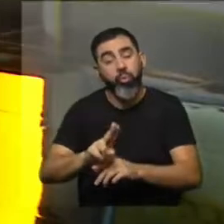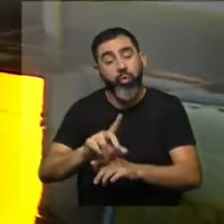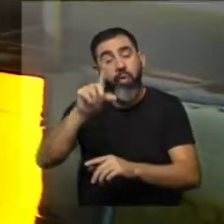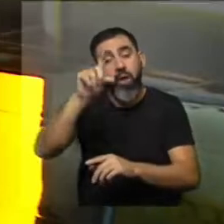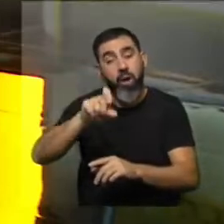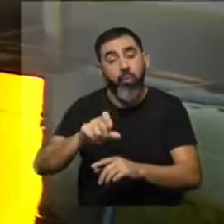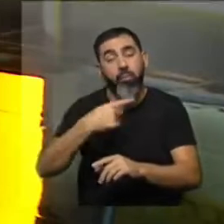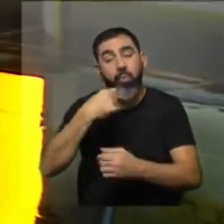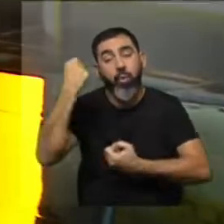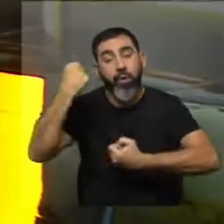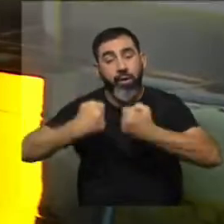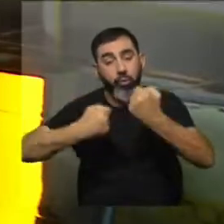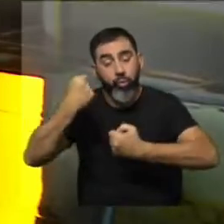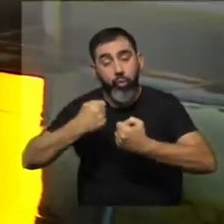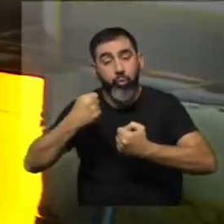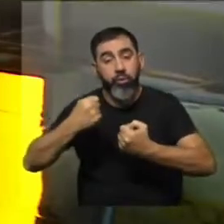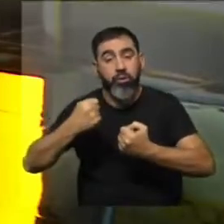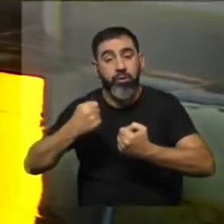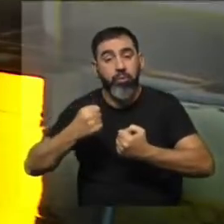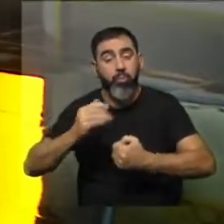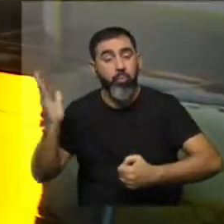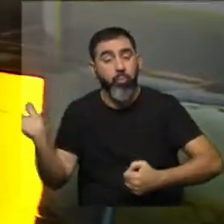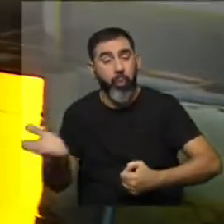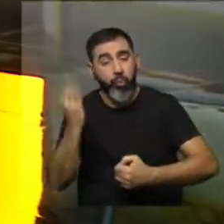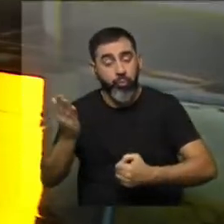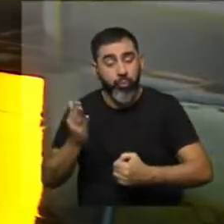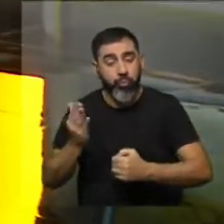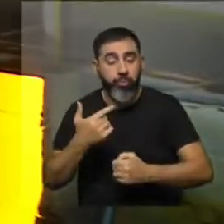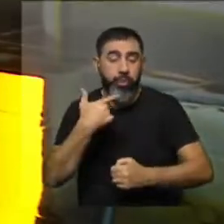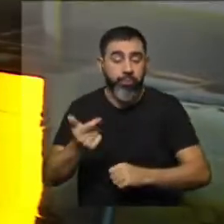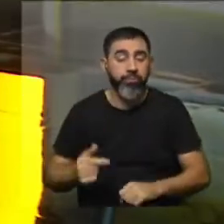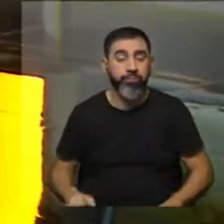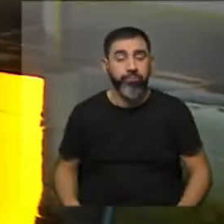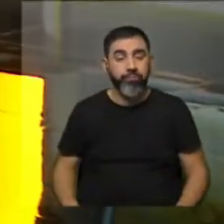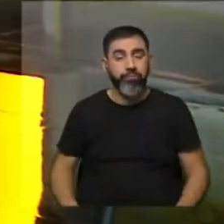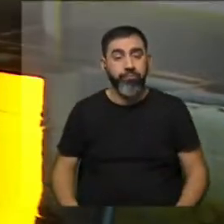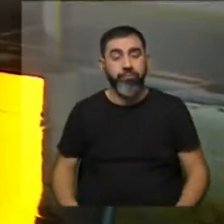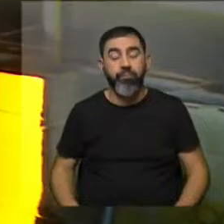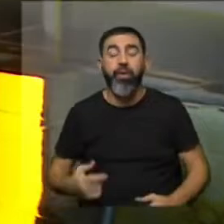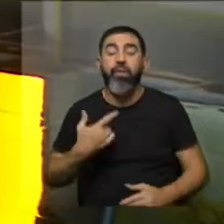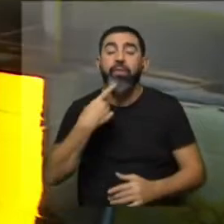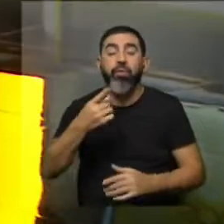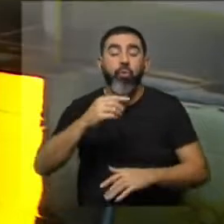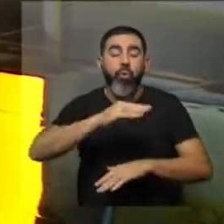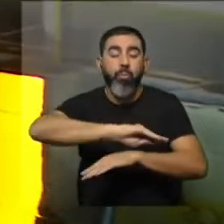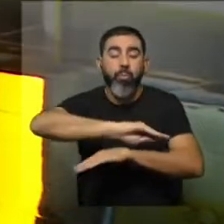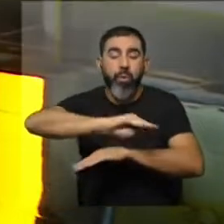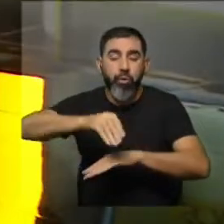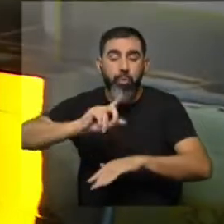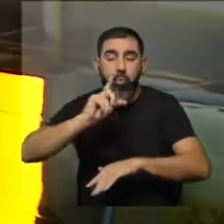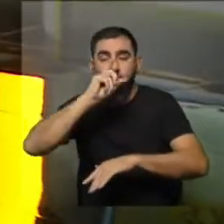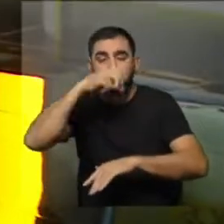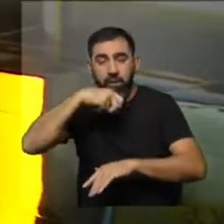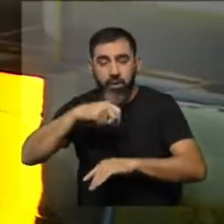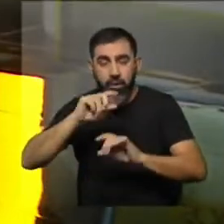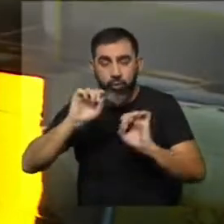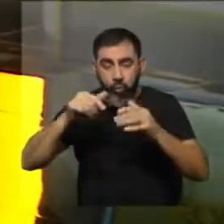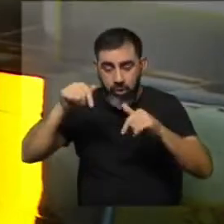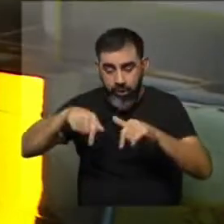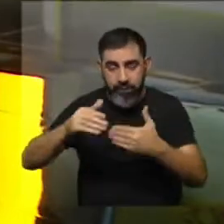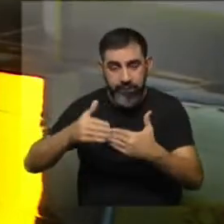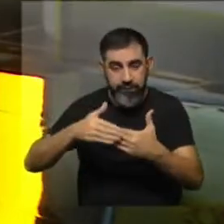potable, digamos, uso industrial, uso para producción. Estoy hablando siempre de área metropolitana, no estoy hablando de lo que puede ser producción agropecuaria y demás, estoy hablando de lo